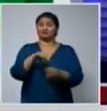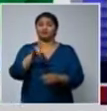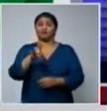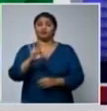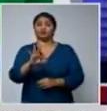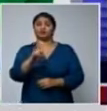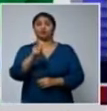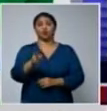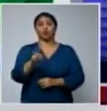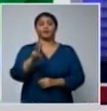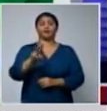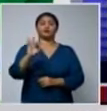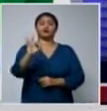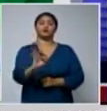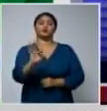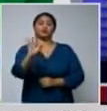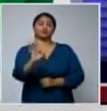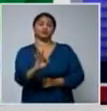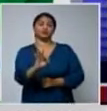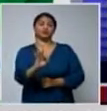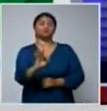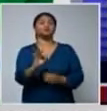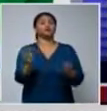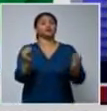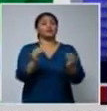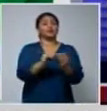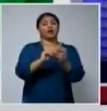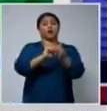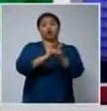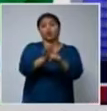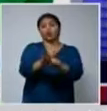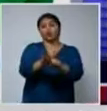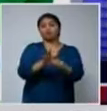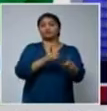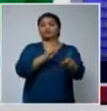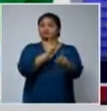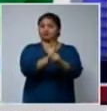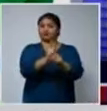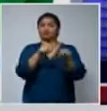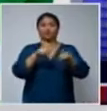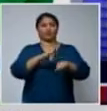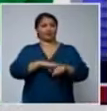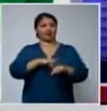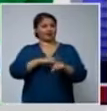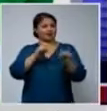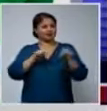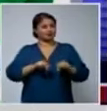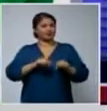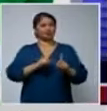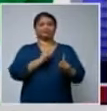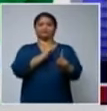98,3%, contactos de casos confirmados. Fíjense que este %